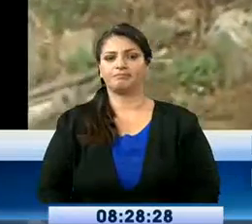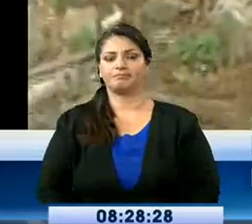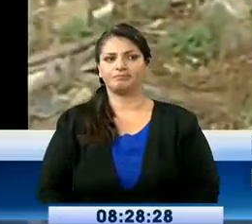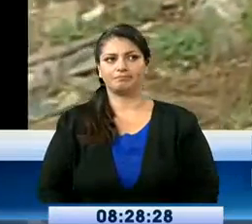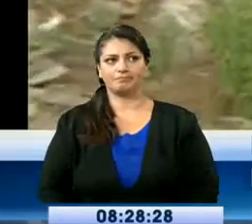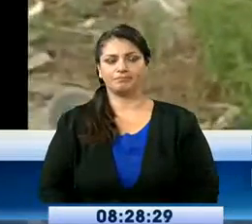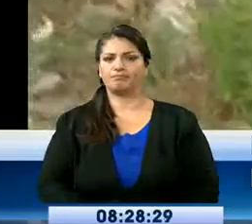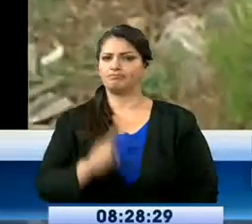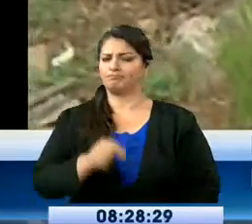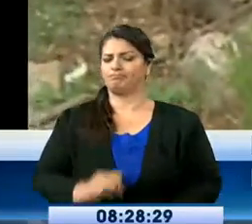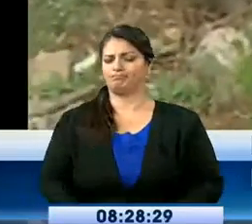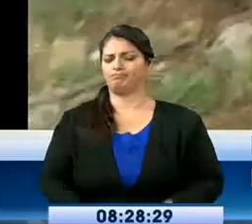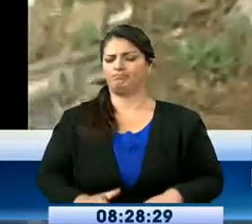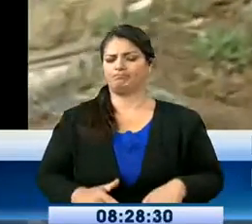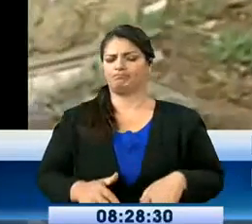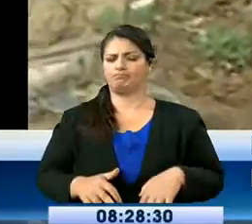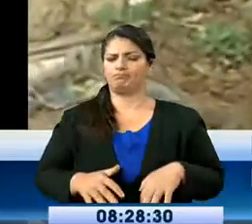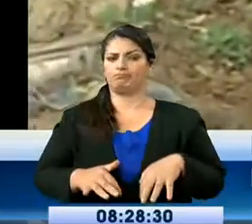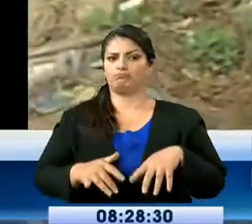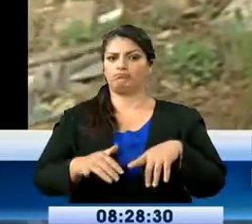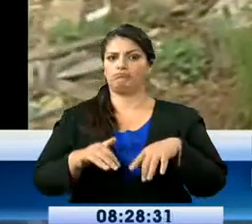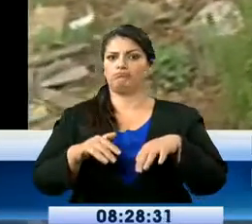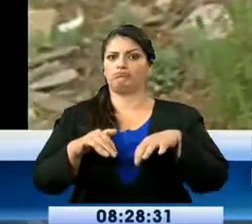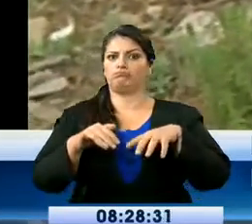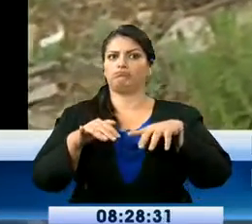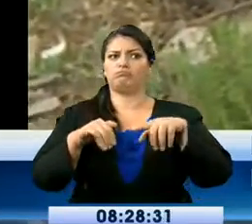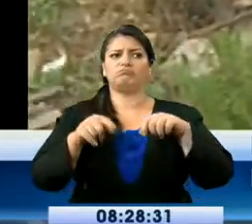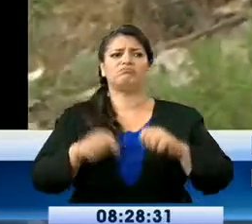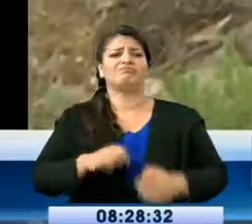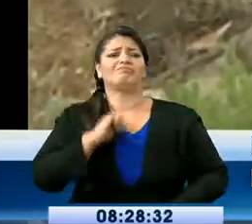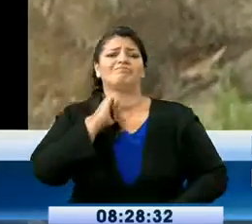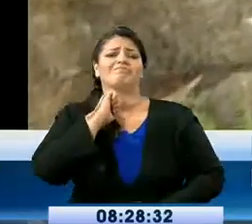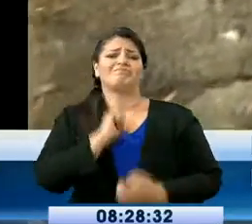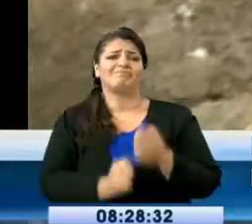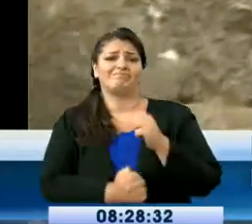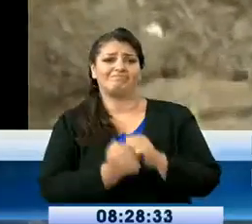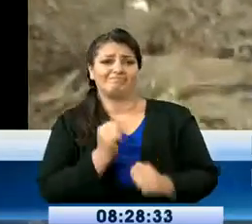se inundan, la gente padece con todo eso.